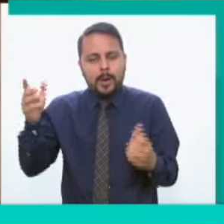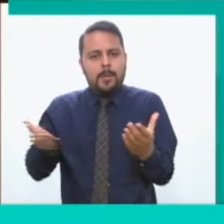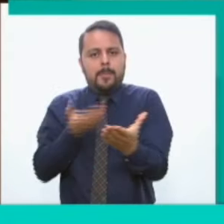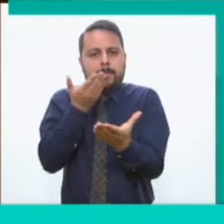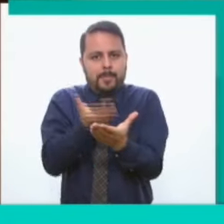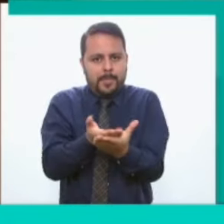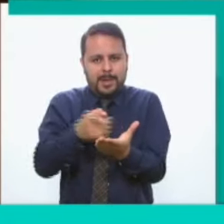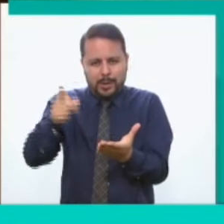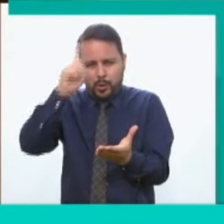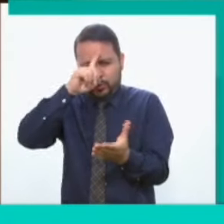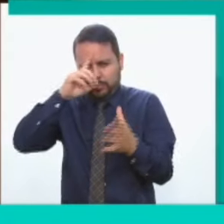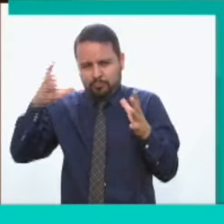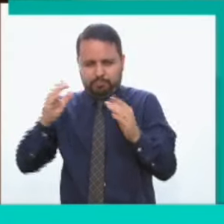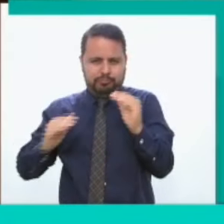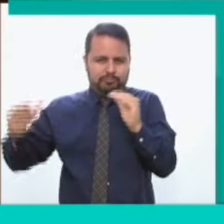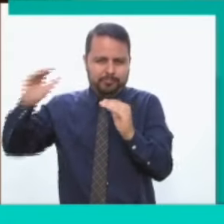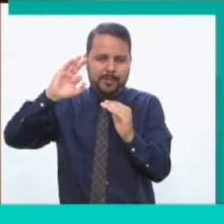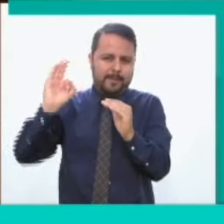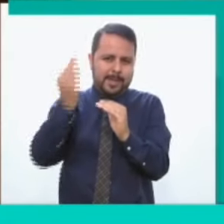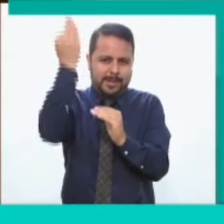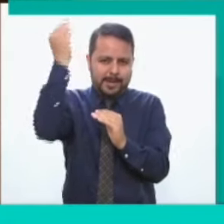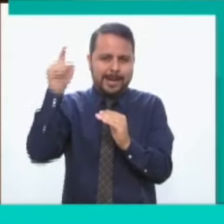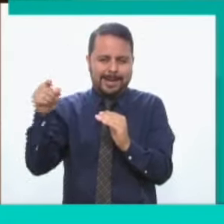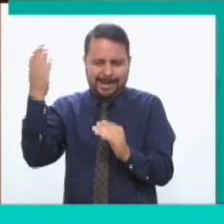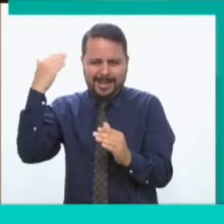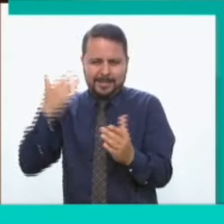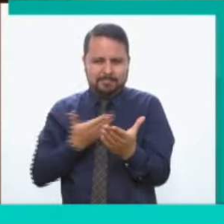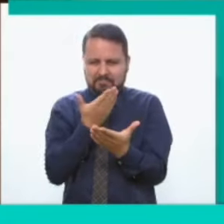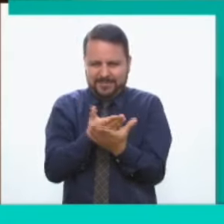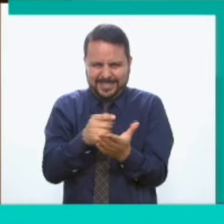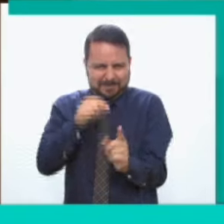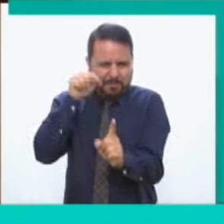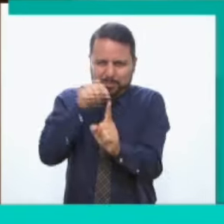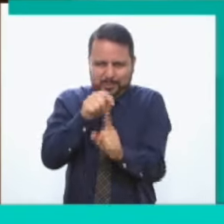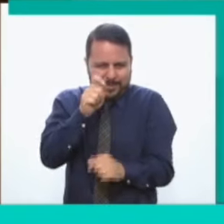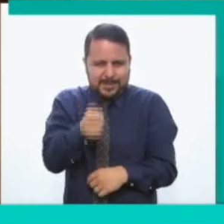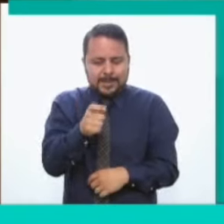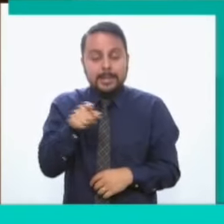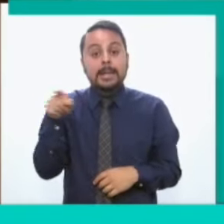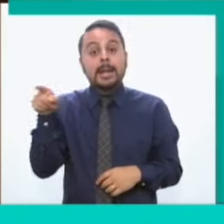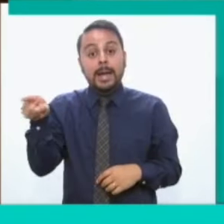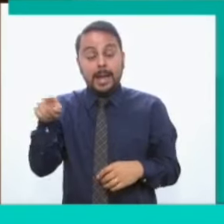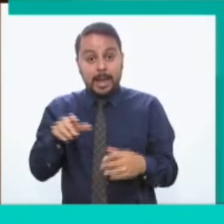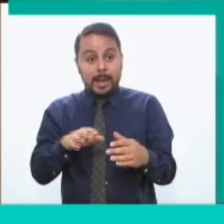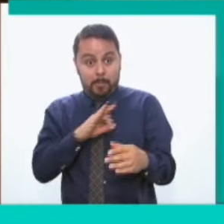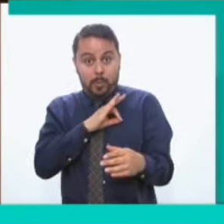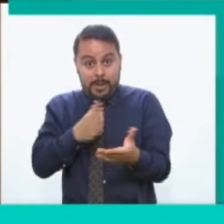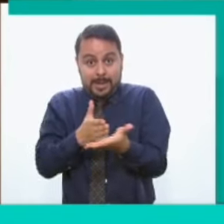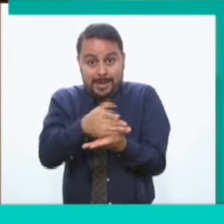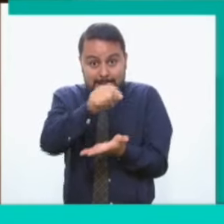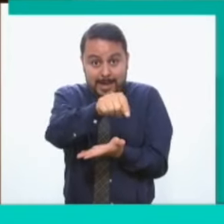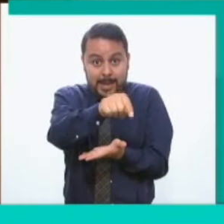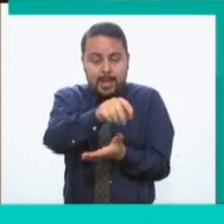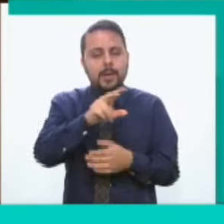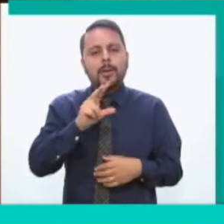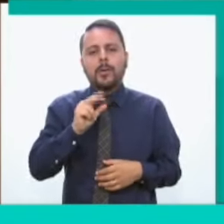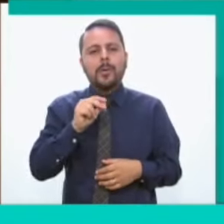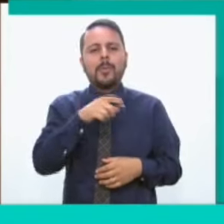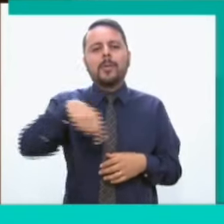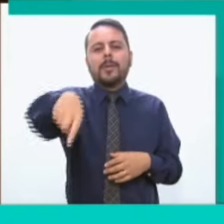Consejería Jurídica del Ejecutivo Federal ante este caso en específico no aplicaba, pues los elementos de las Fuerzas